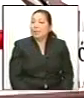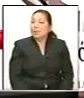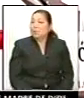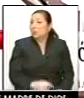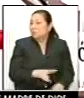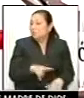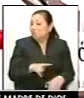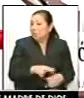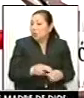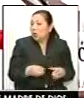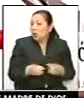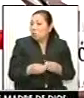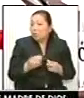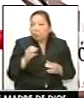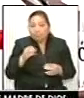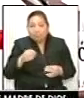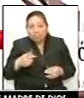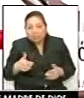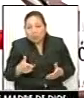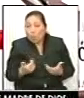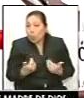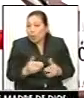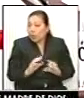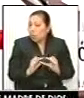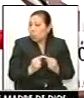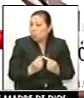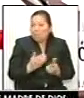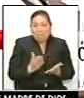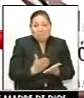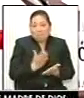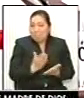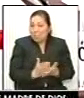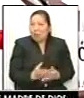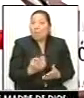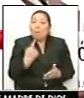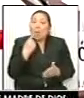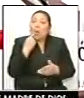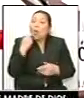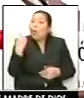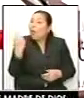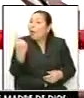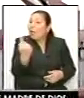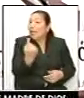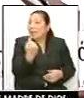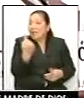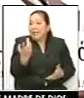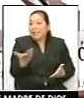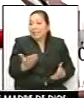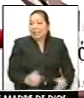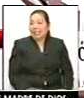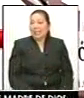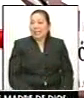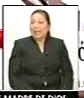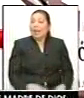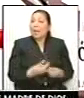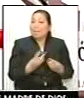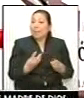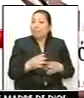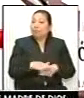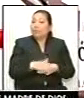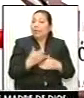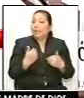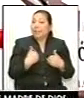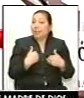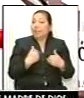ocurre en las comisiones de inteligencia de cualquier parte del mundo, es que por lo general las materias que se tratan ahí